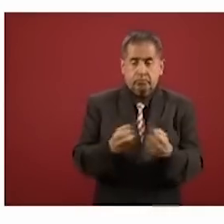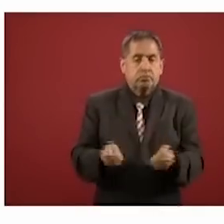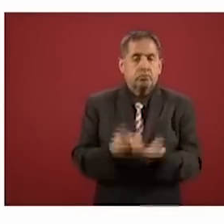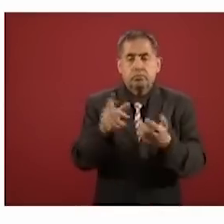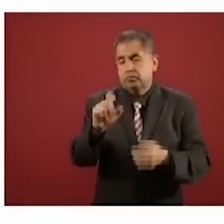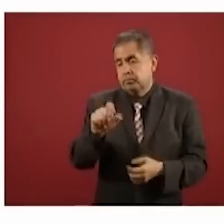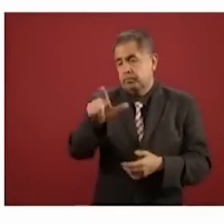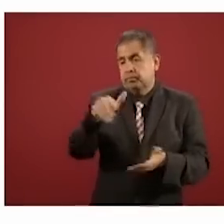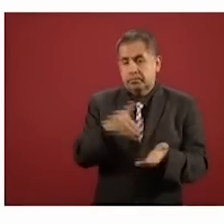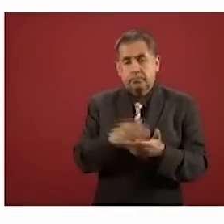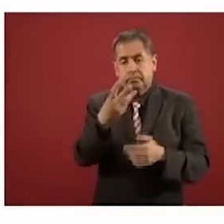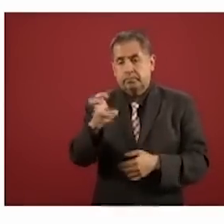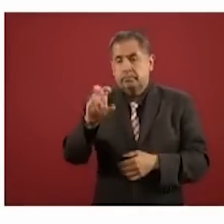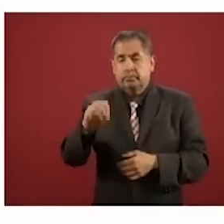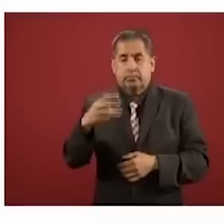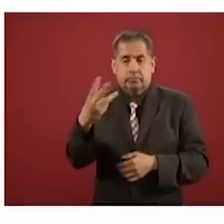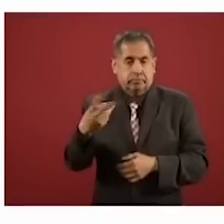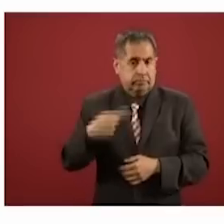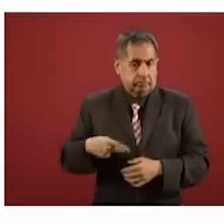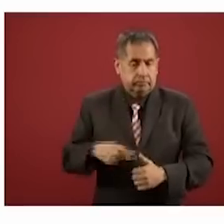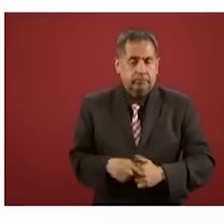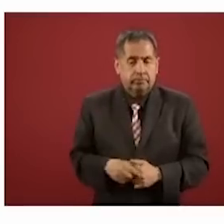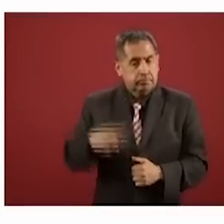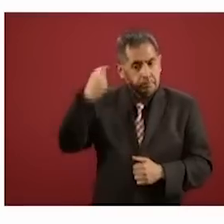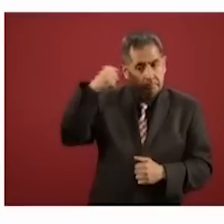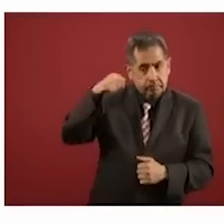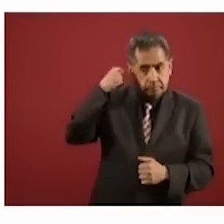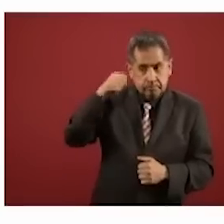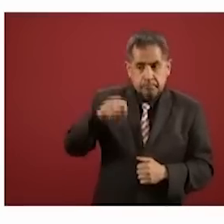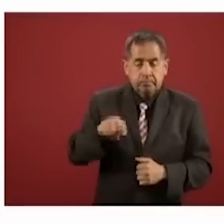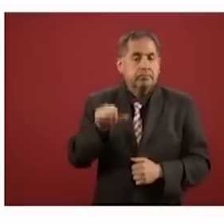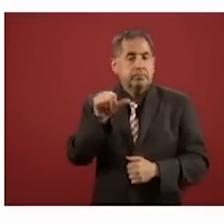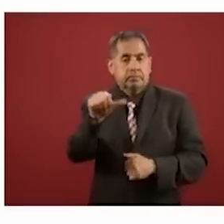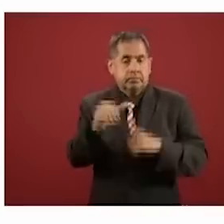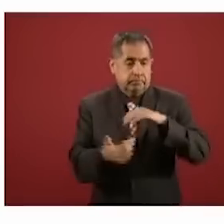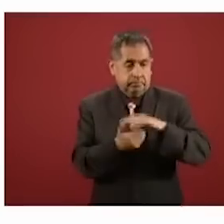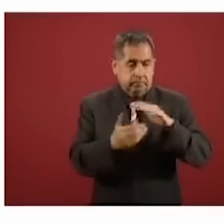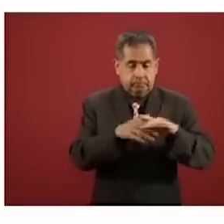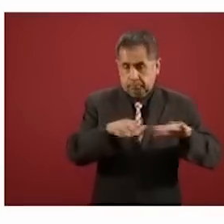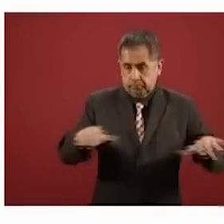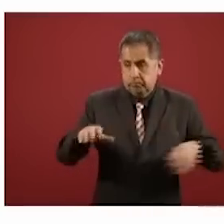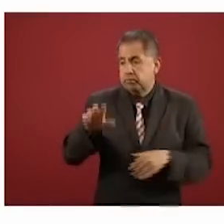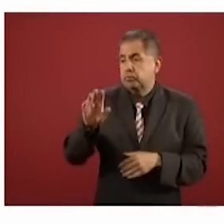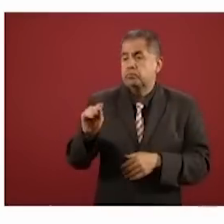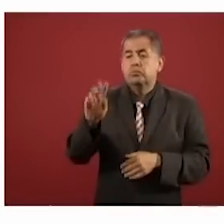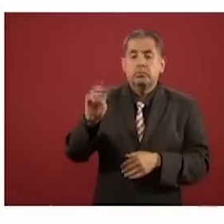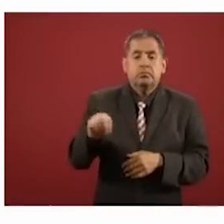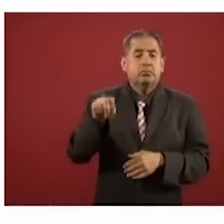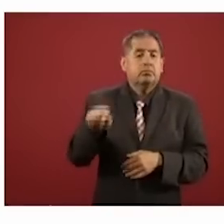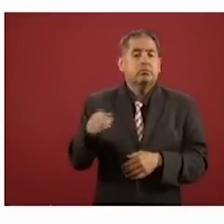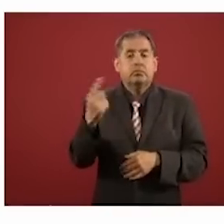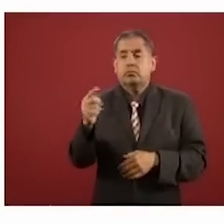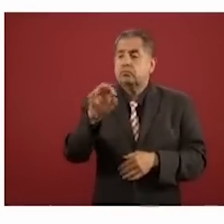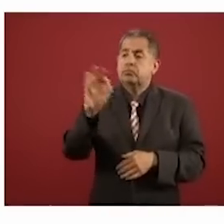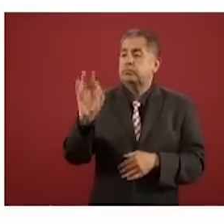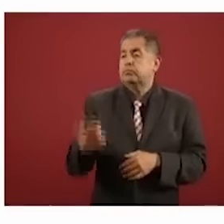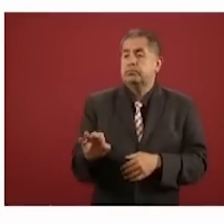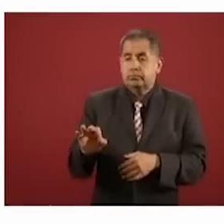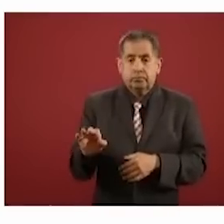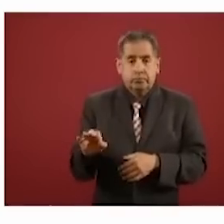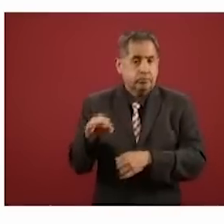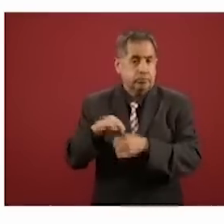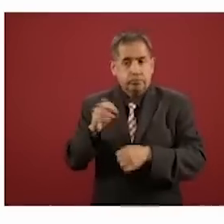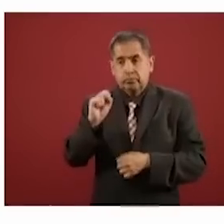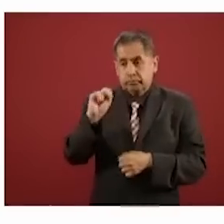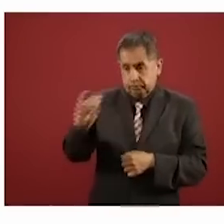de 27.303. Tabasco fueron 16 mesas, el 99.1% emitió el